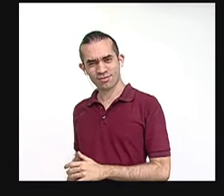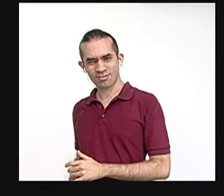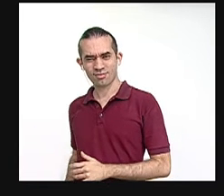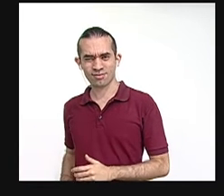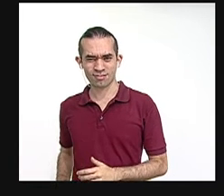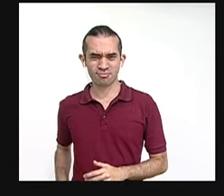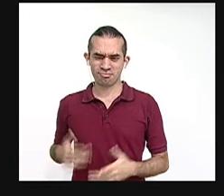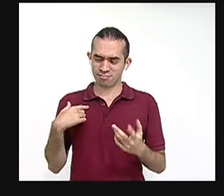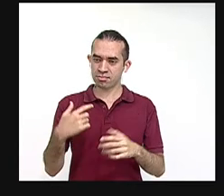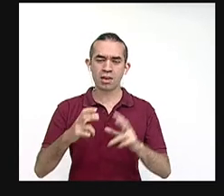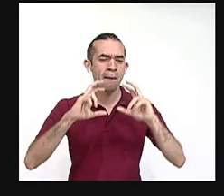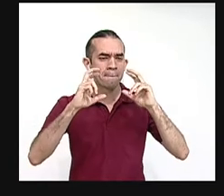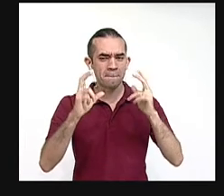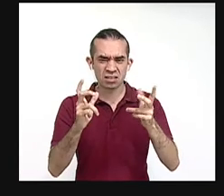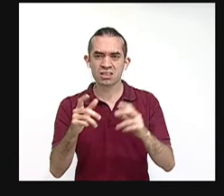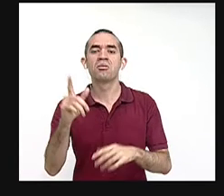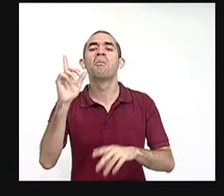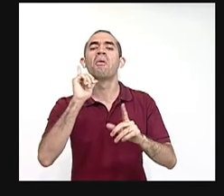¡Gracias!